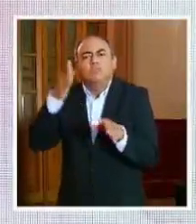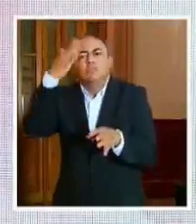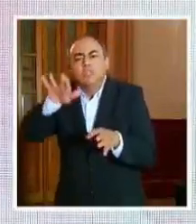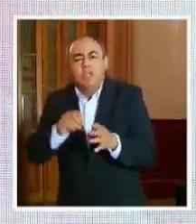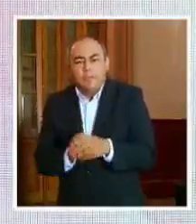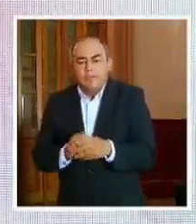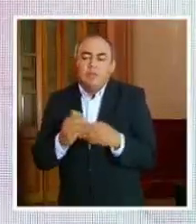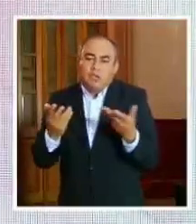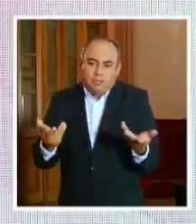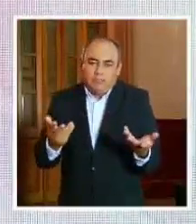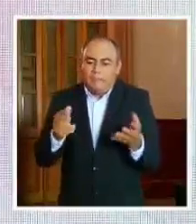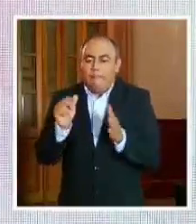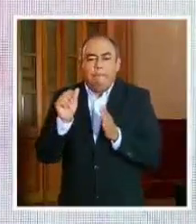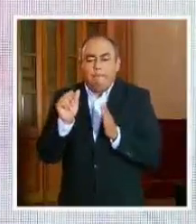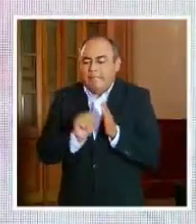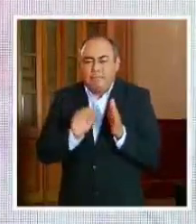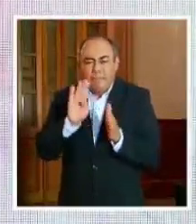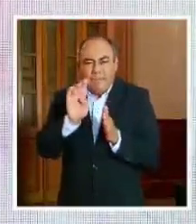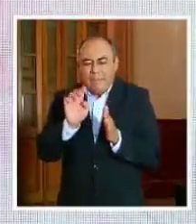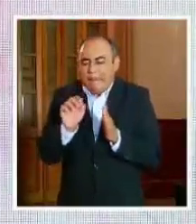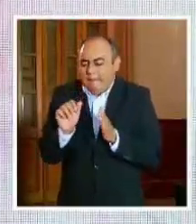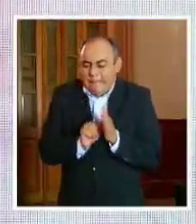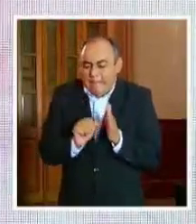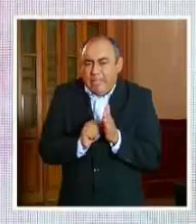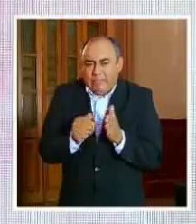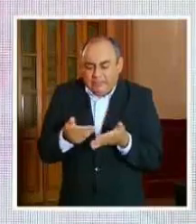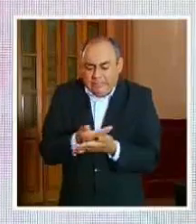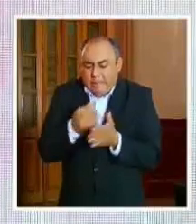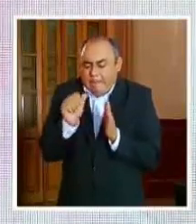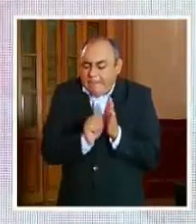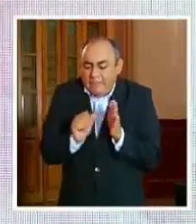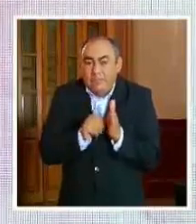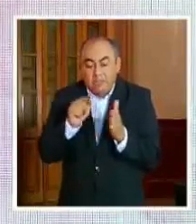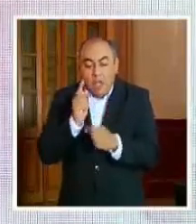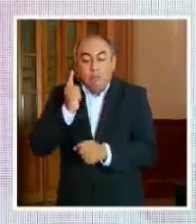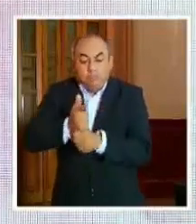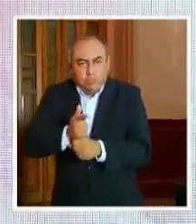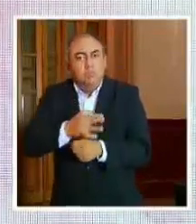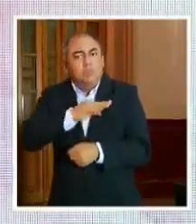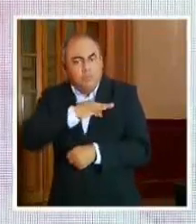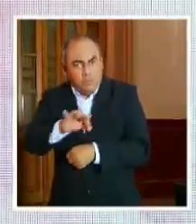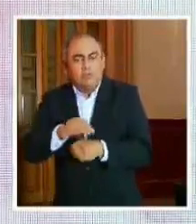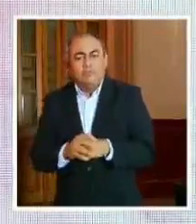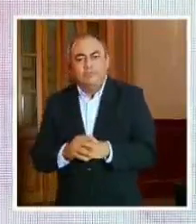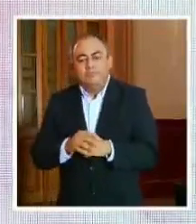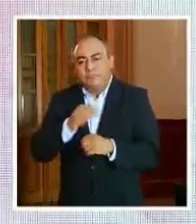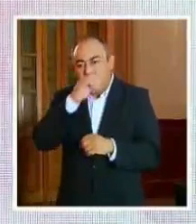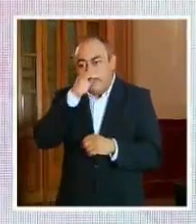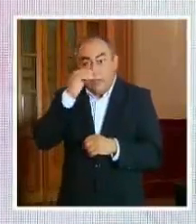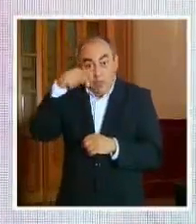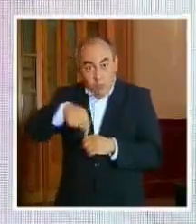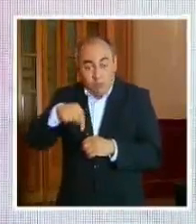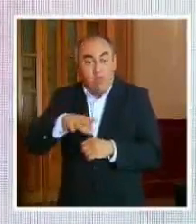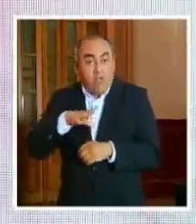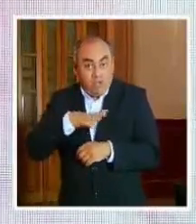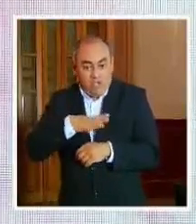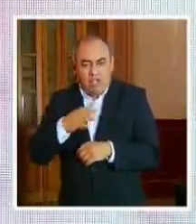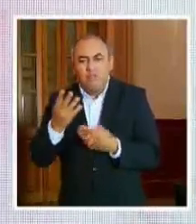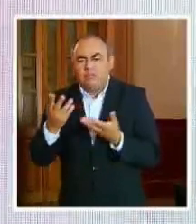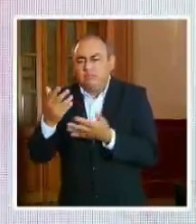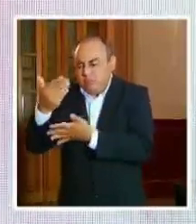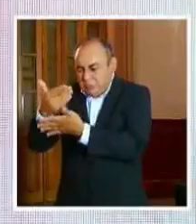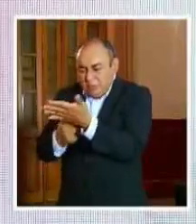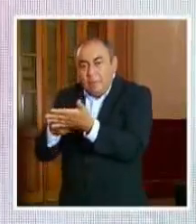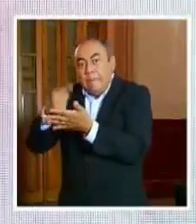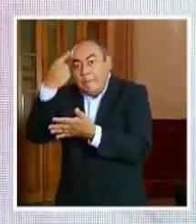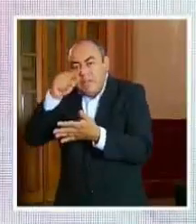desde los primeros meses de vida. Hoy por hoy hay tratamientos que permiten que el niño desarrolle su audición y